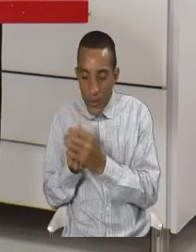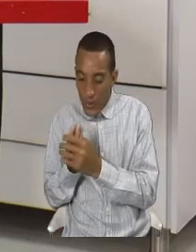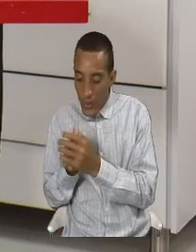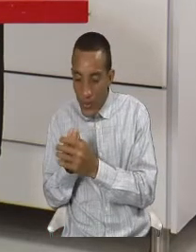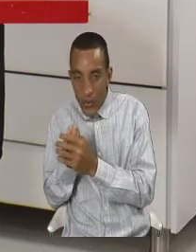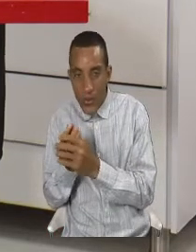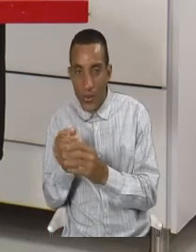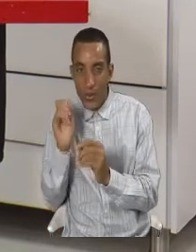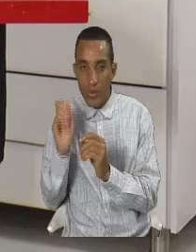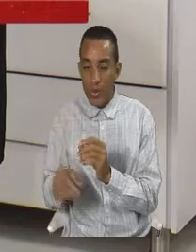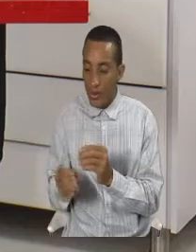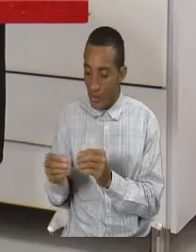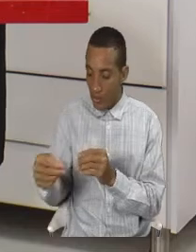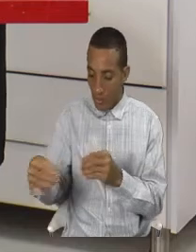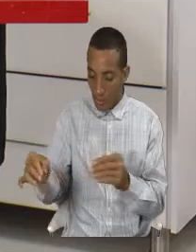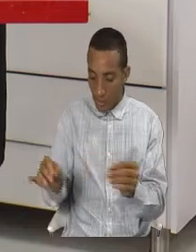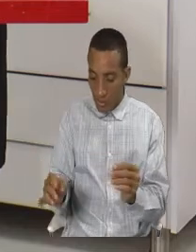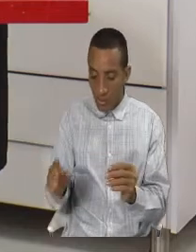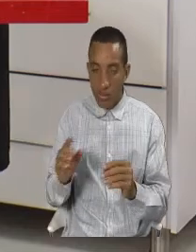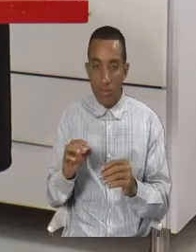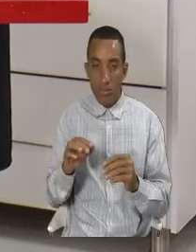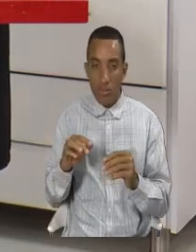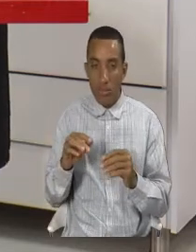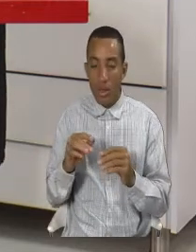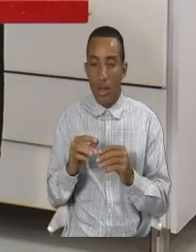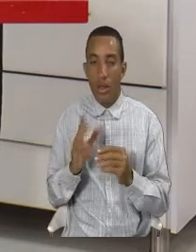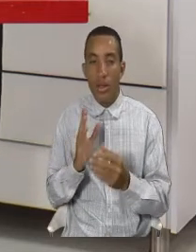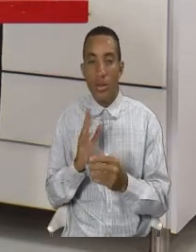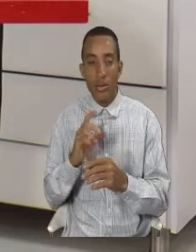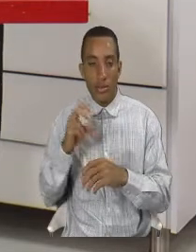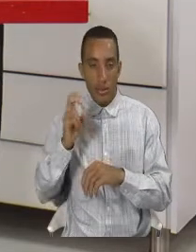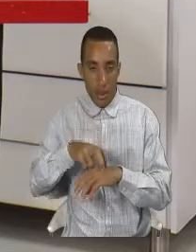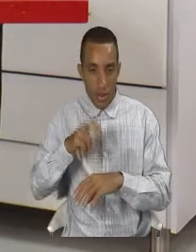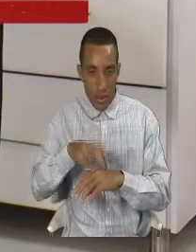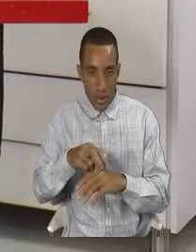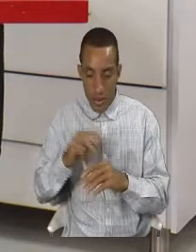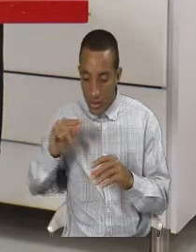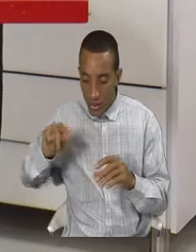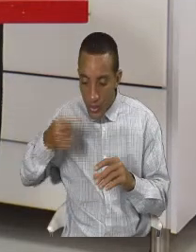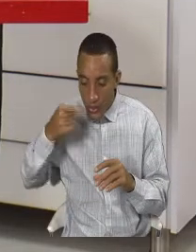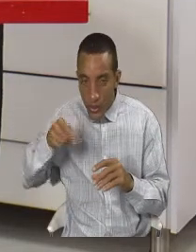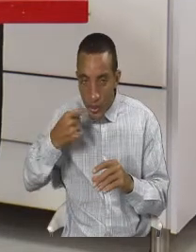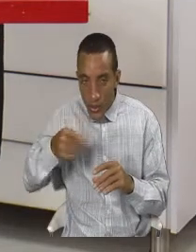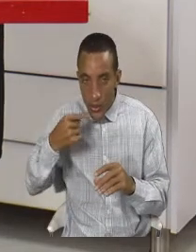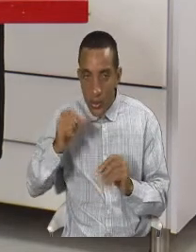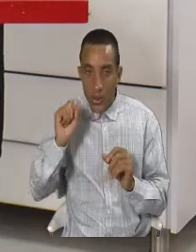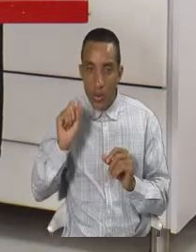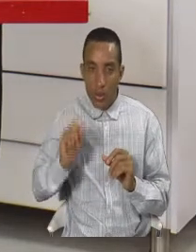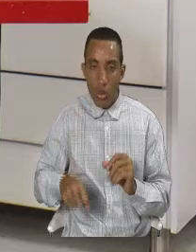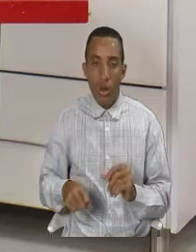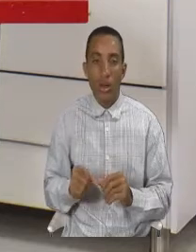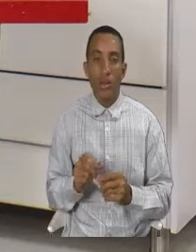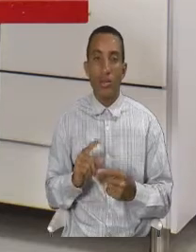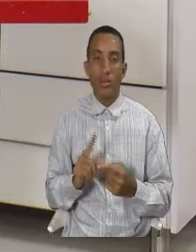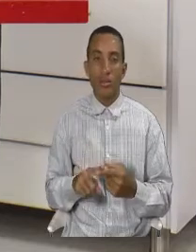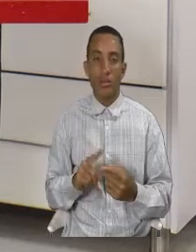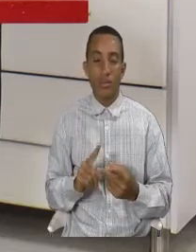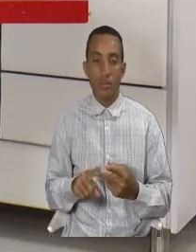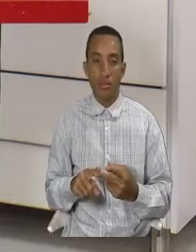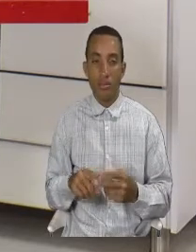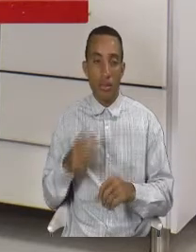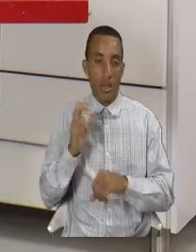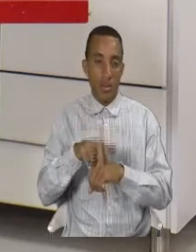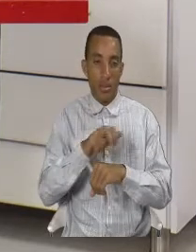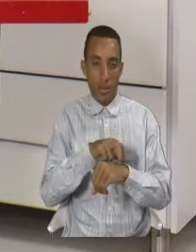papa francesa, con unos chips de plátanos, con unas papas chip, que es la papa pastusa que conocemos